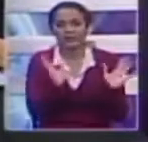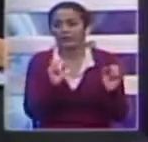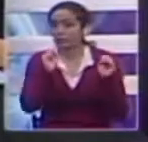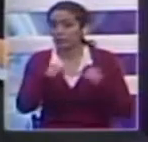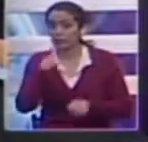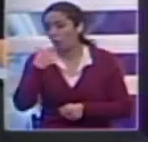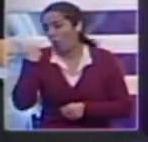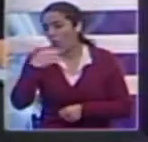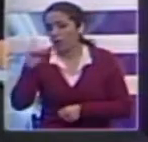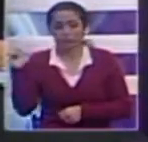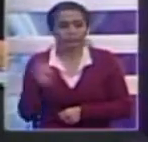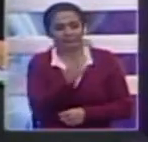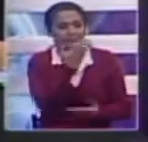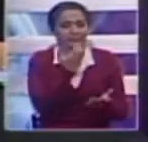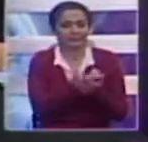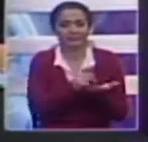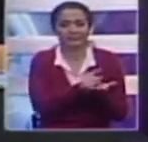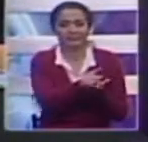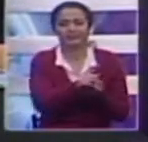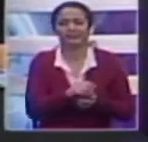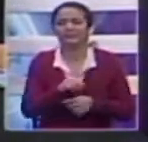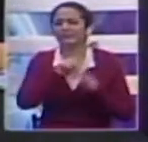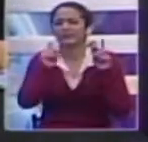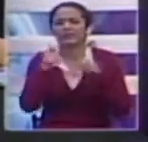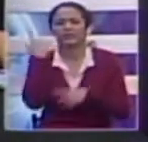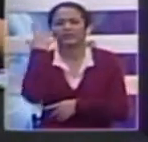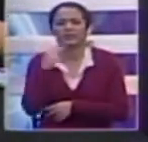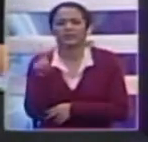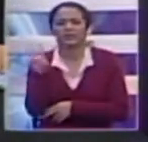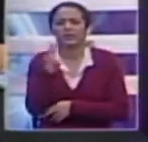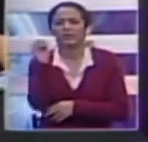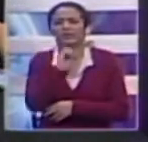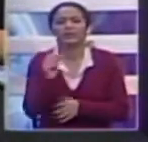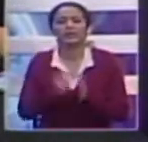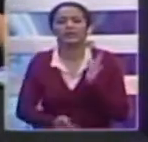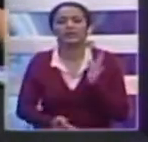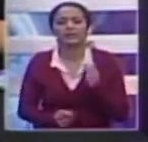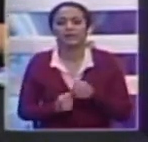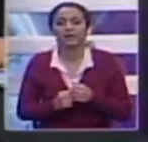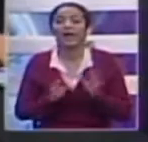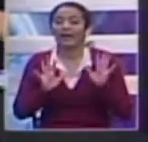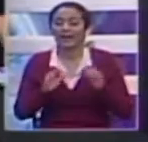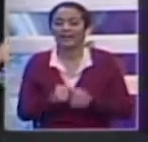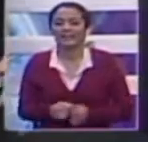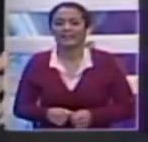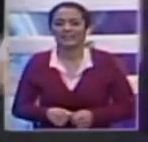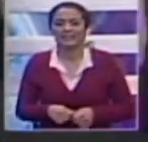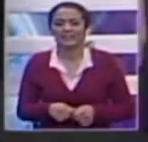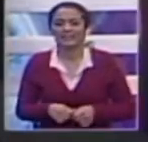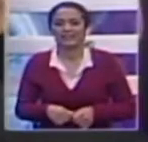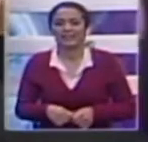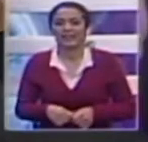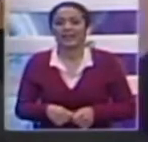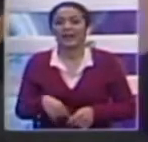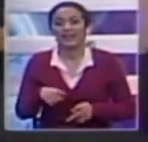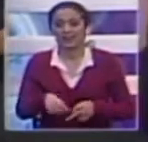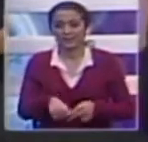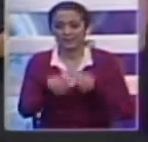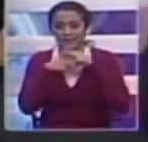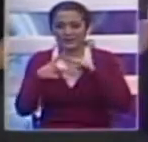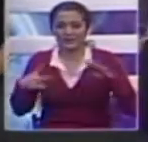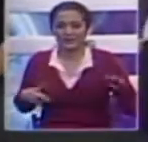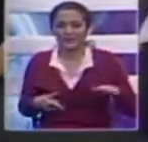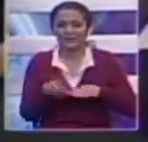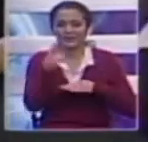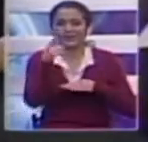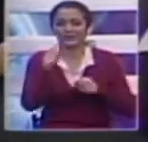y adquirirla. ¿Qué sucederá el 27 de octubre? Bueno, el 27 de octubre es la presentación oficial, pero aquí estamos una primicia,